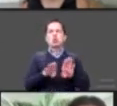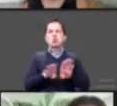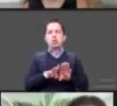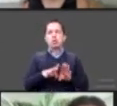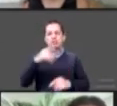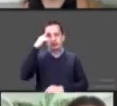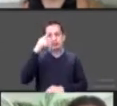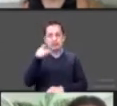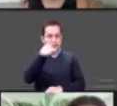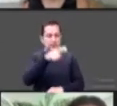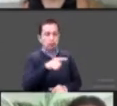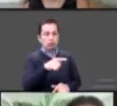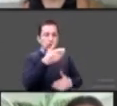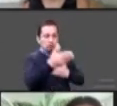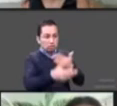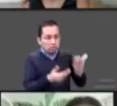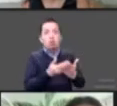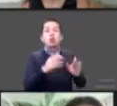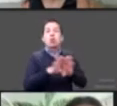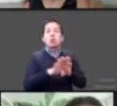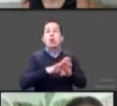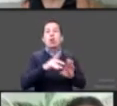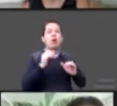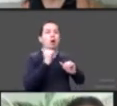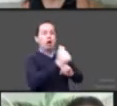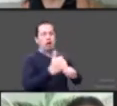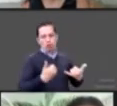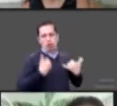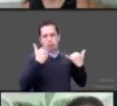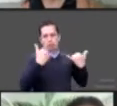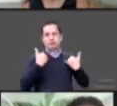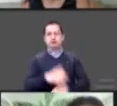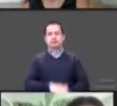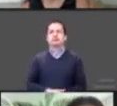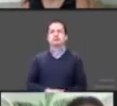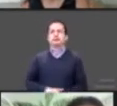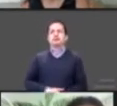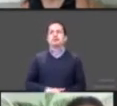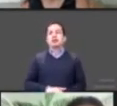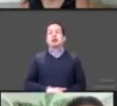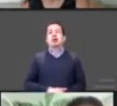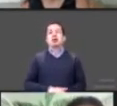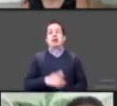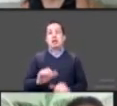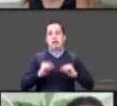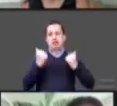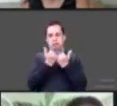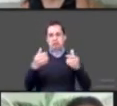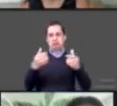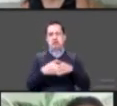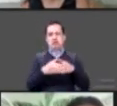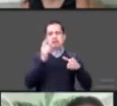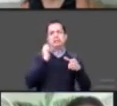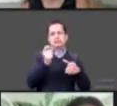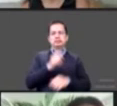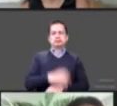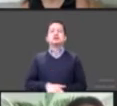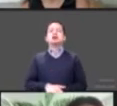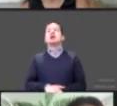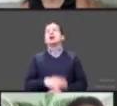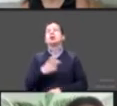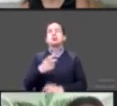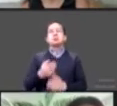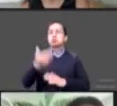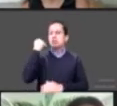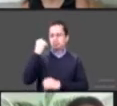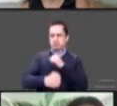Entonces, siguiente, por favor. CERAC es una organización que nació por allá del 1985 y